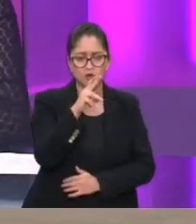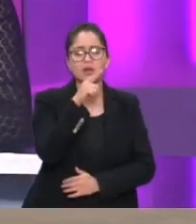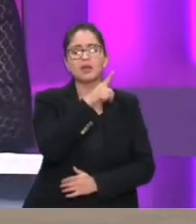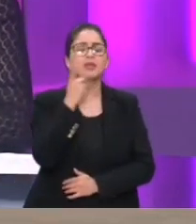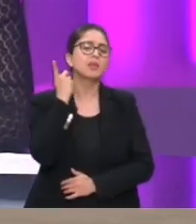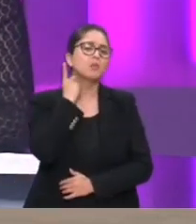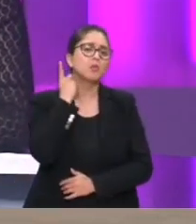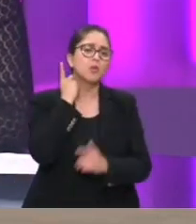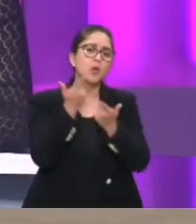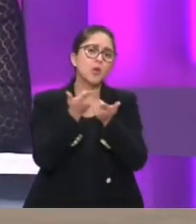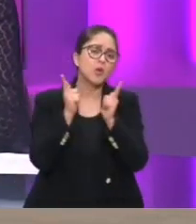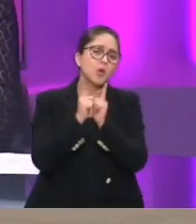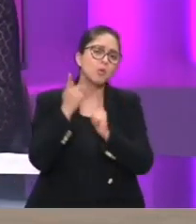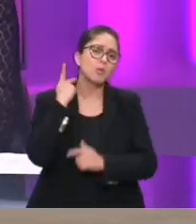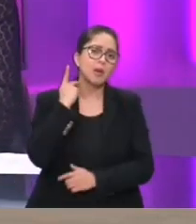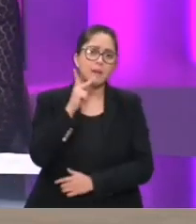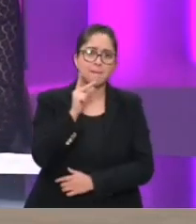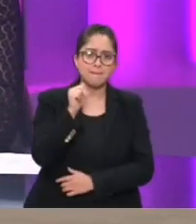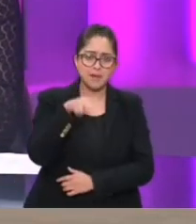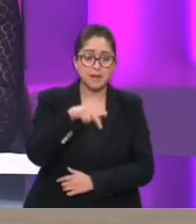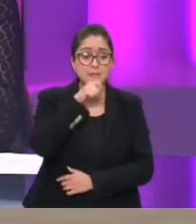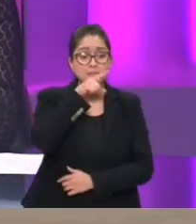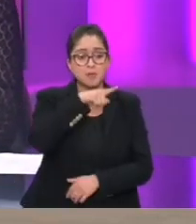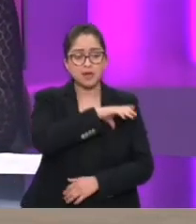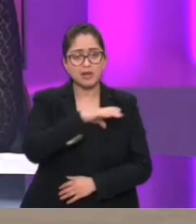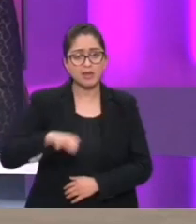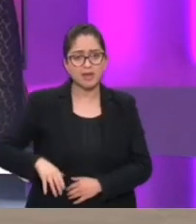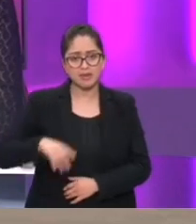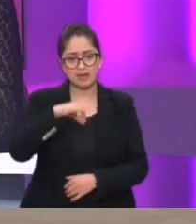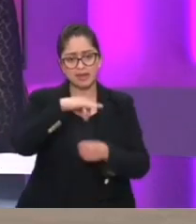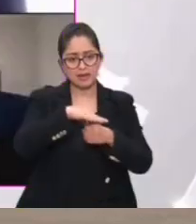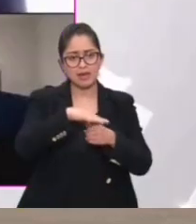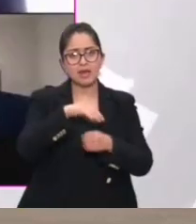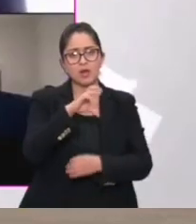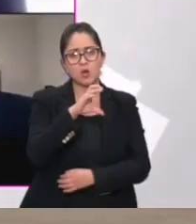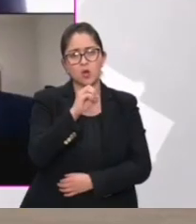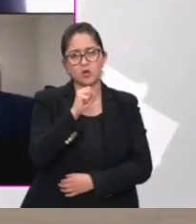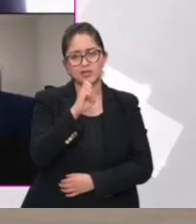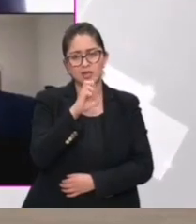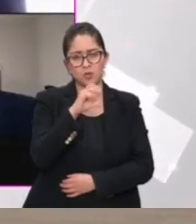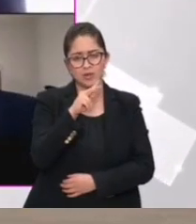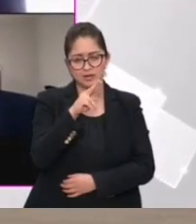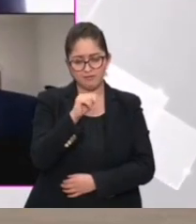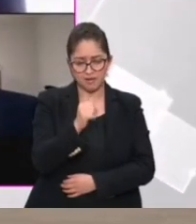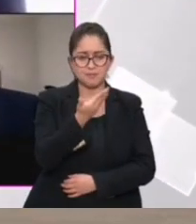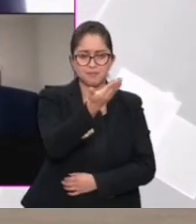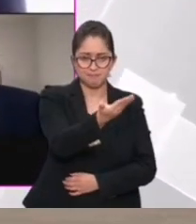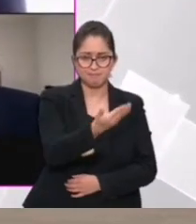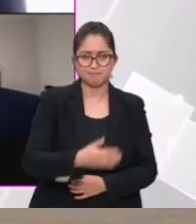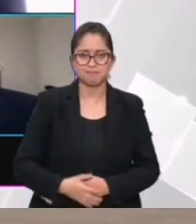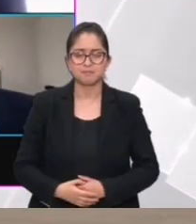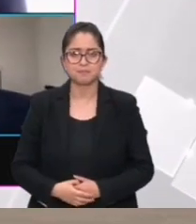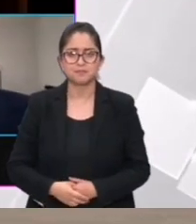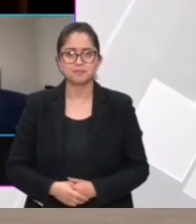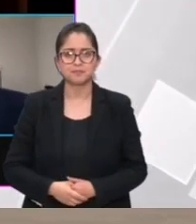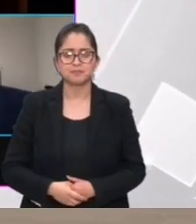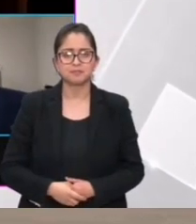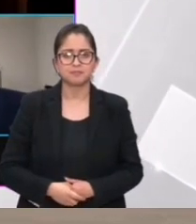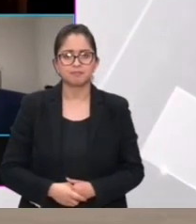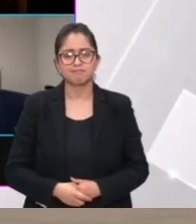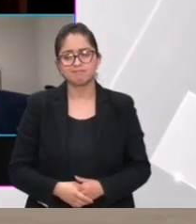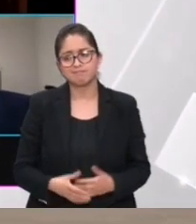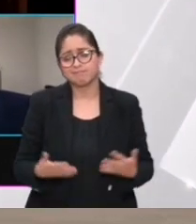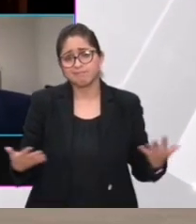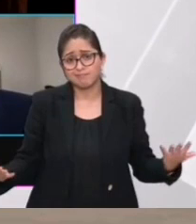PAN y candidato a elección consecutiva. Por favor, adelante. Muchas gracias. Vale la pena que le recuerden